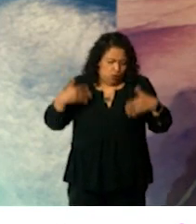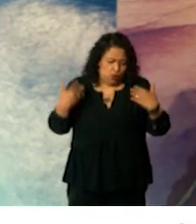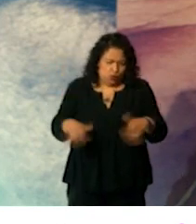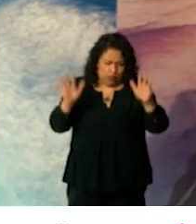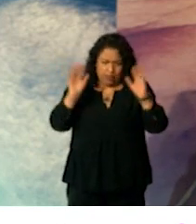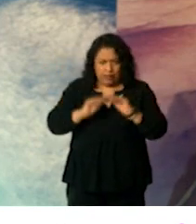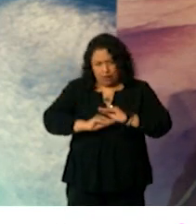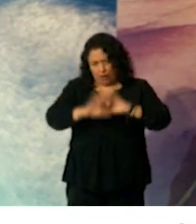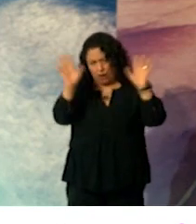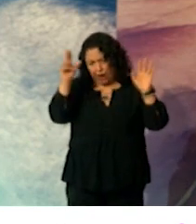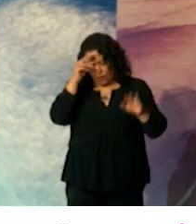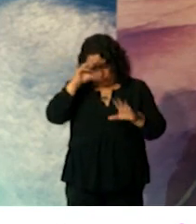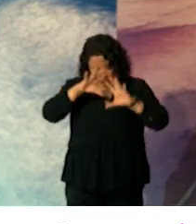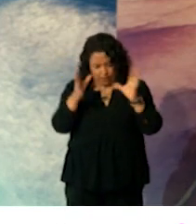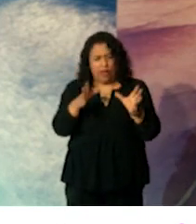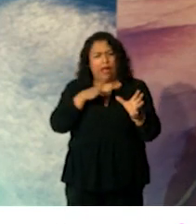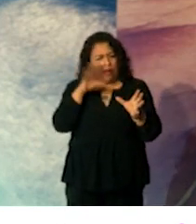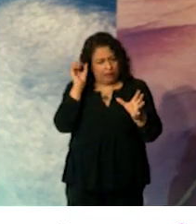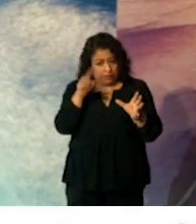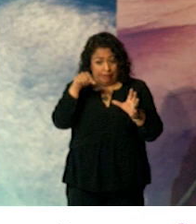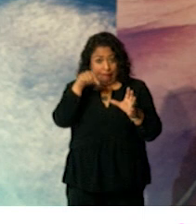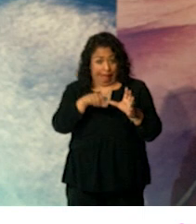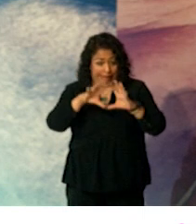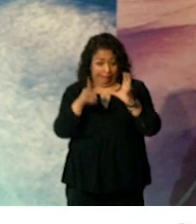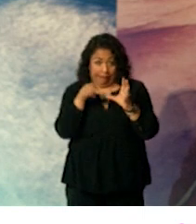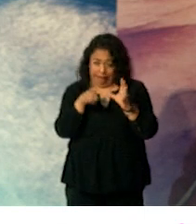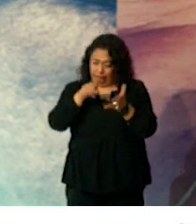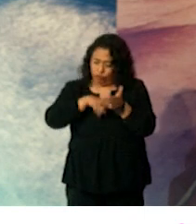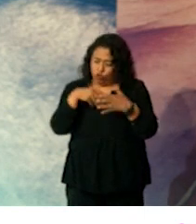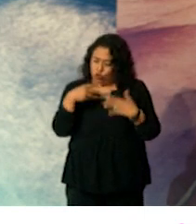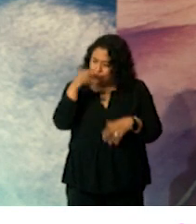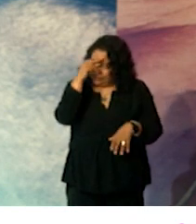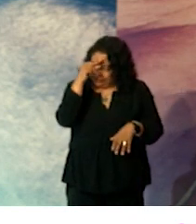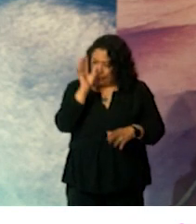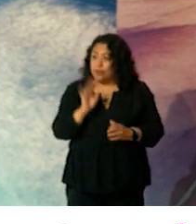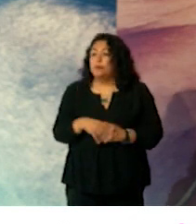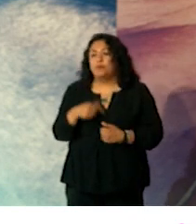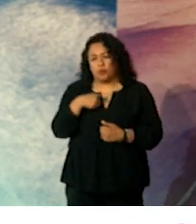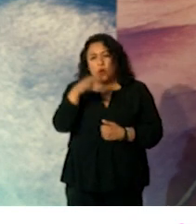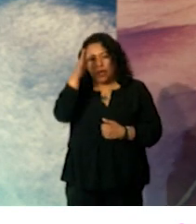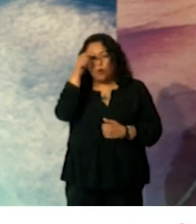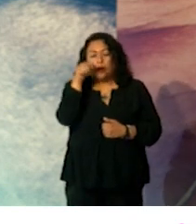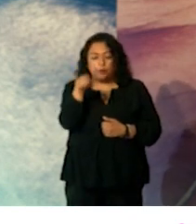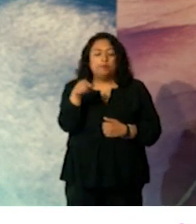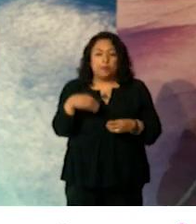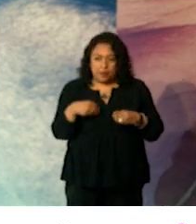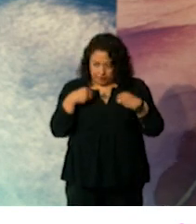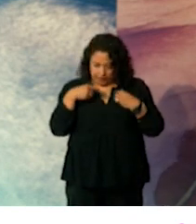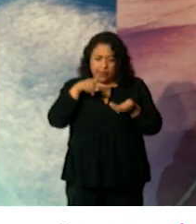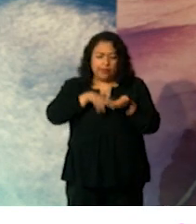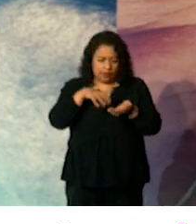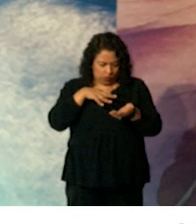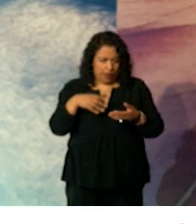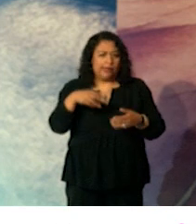Pero claro que hay inteligencia en el planeta y el planeta es inteligente. Sí, yo coincido en que la vida tiene su propia